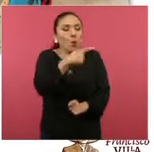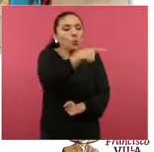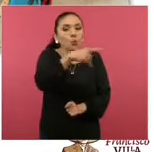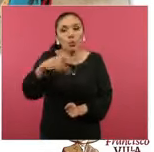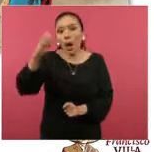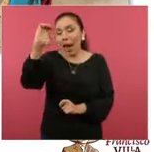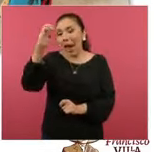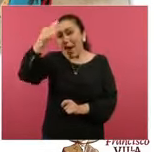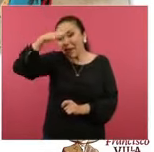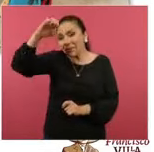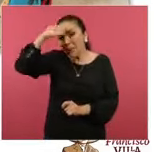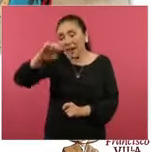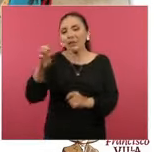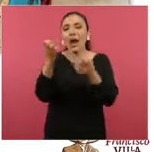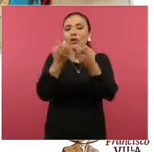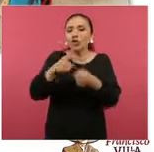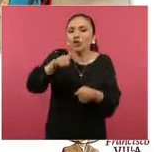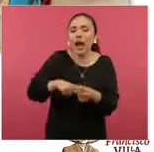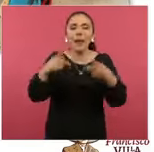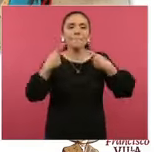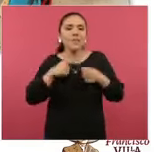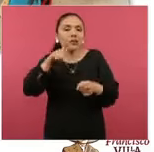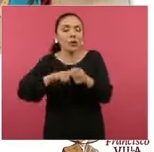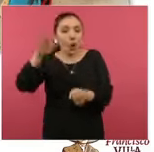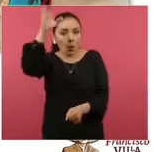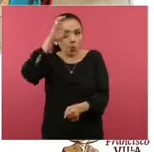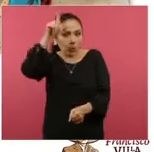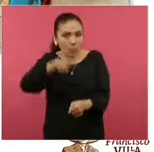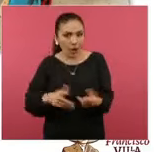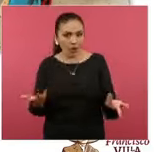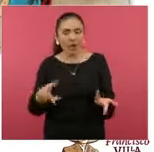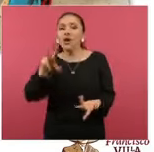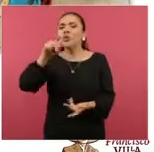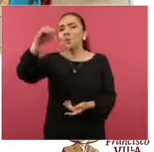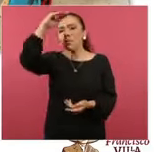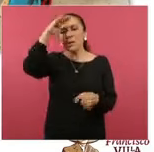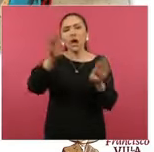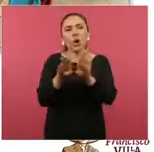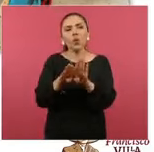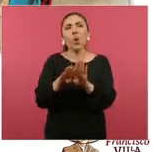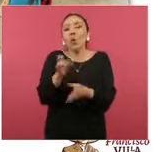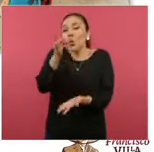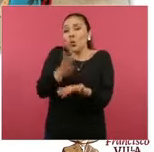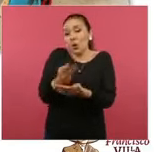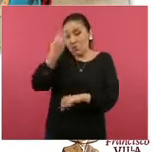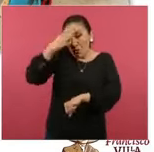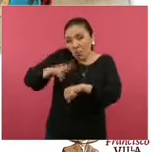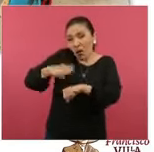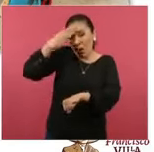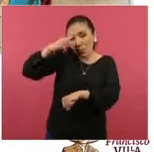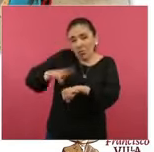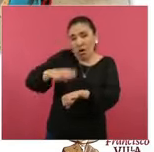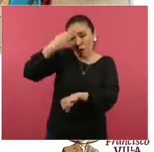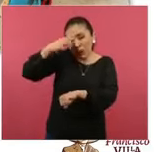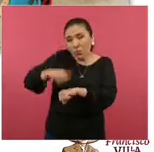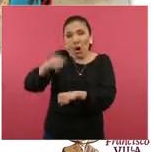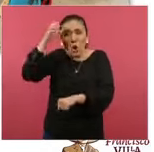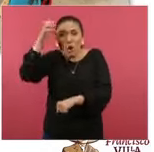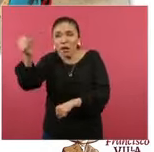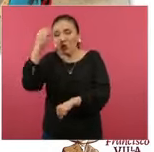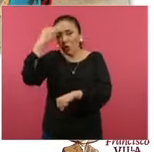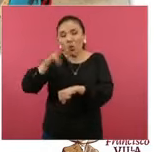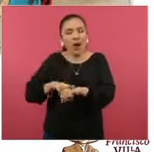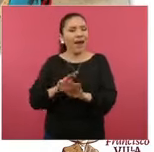personales, sociales y culturales. No se trata de ejercitar la memoria, repito nuevamente, y